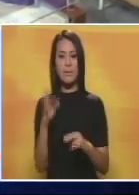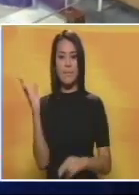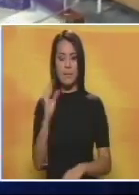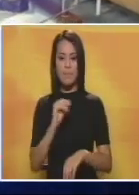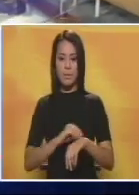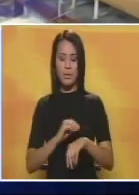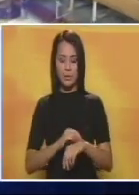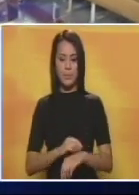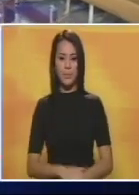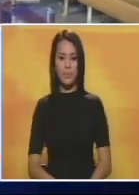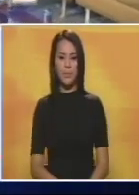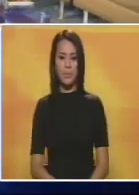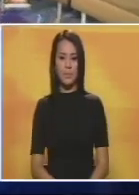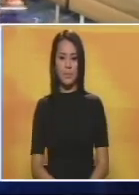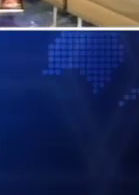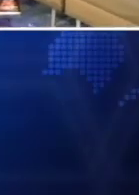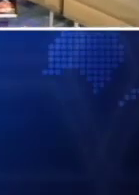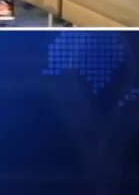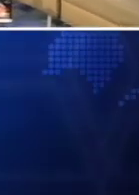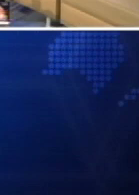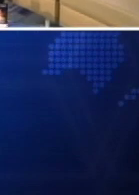esto será en breve, ya venimos.